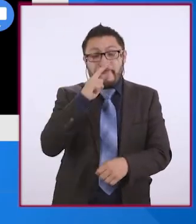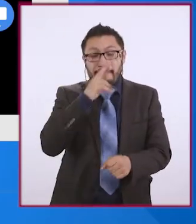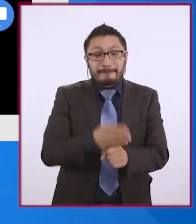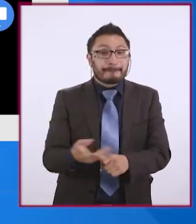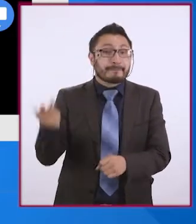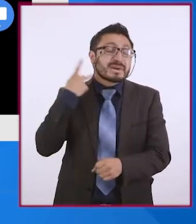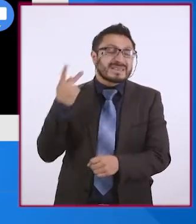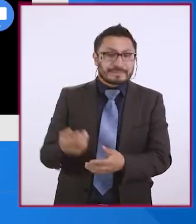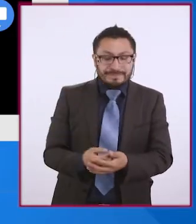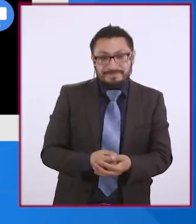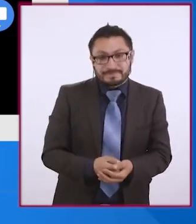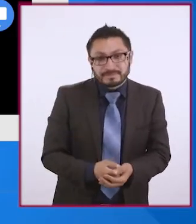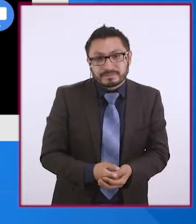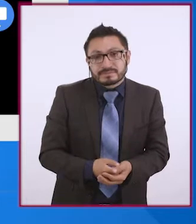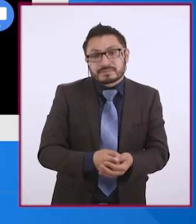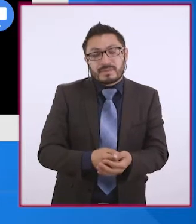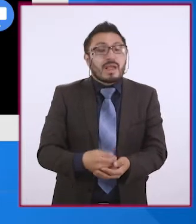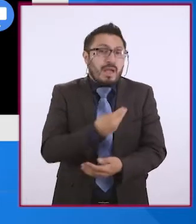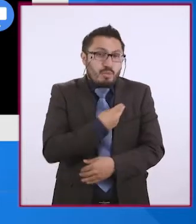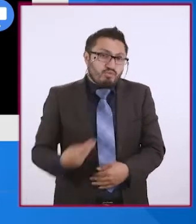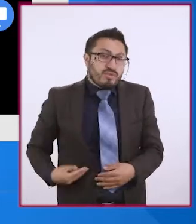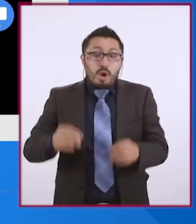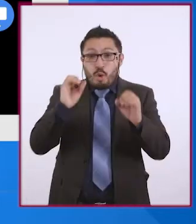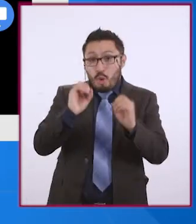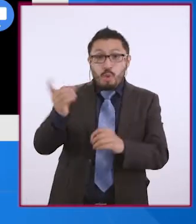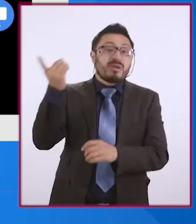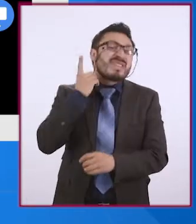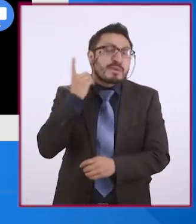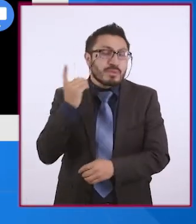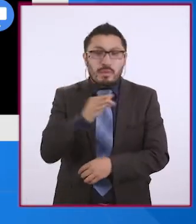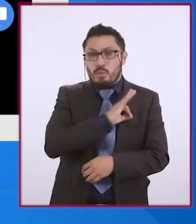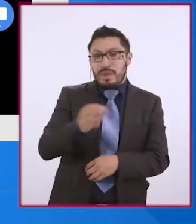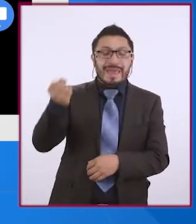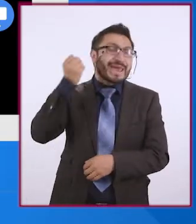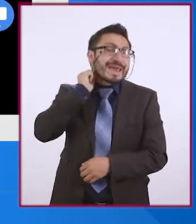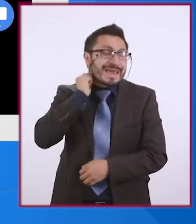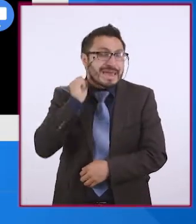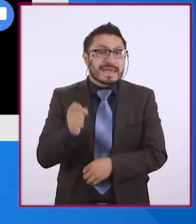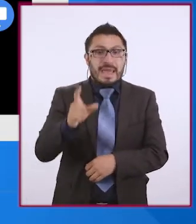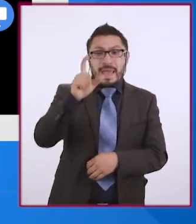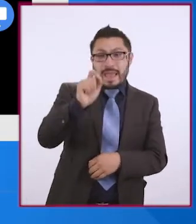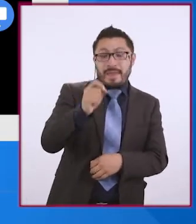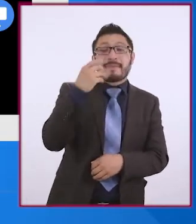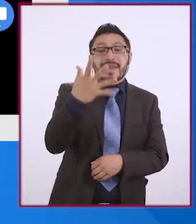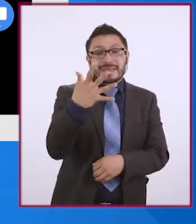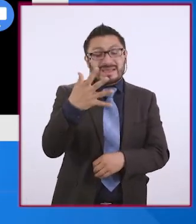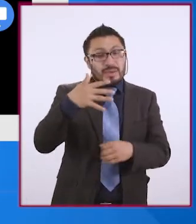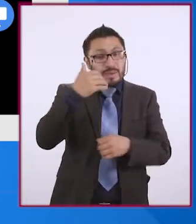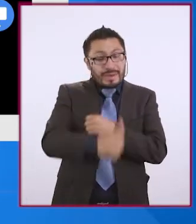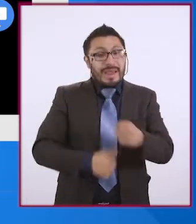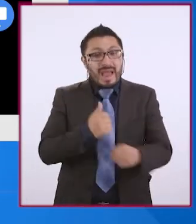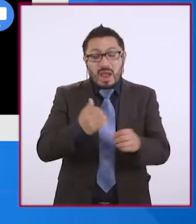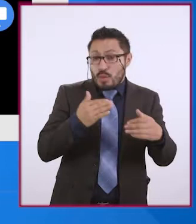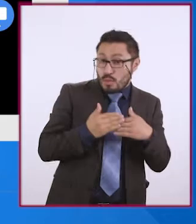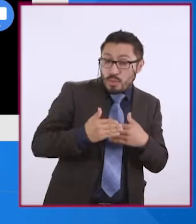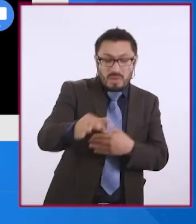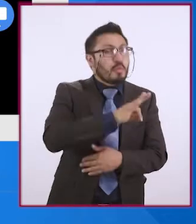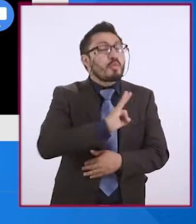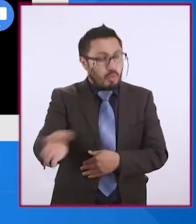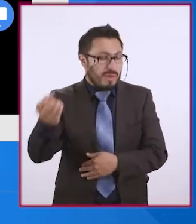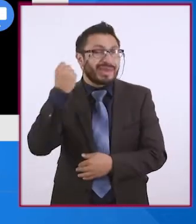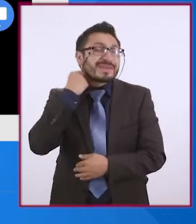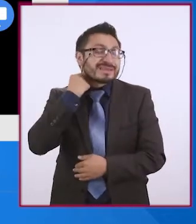ámbito municipal o para diputados. Y pueden ser senadores a partir de los 25 años de